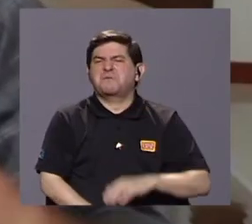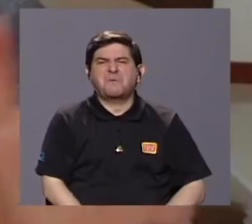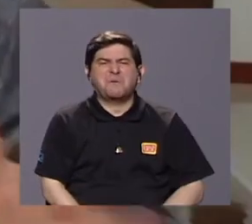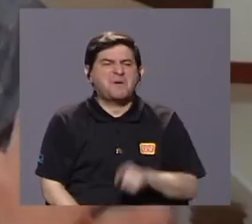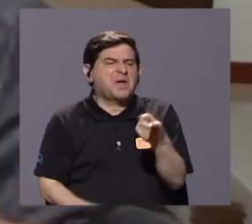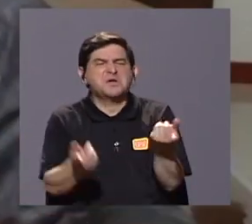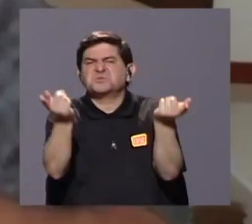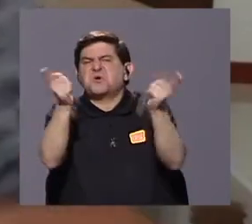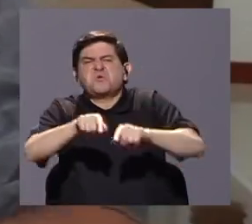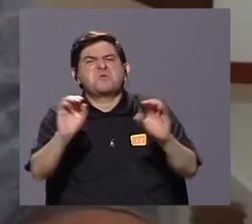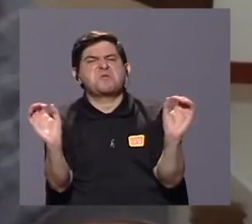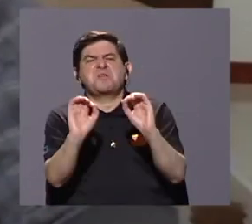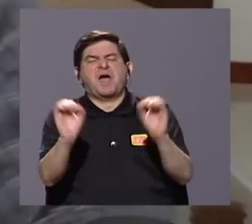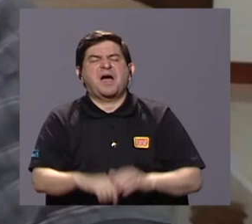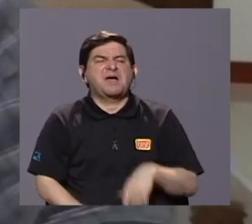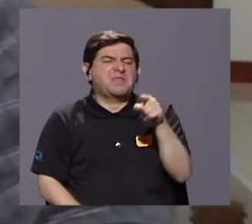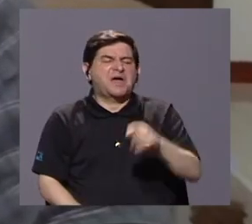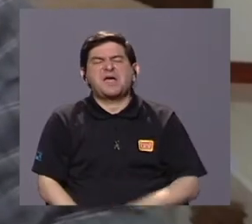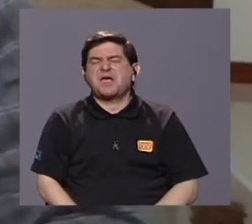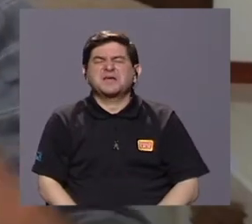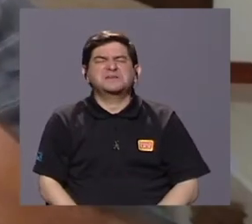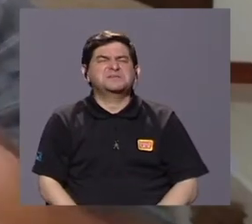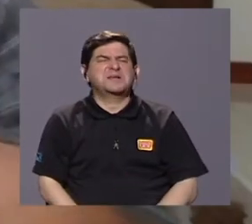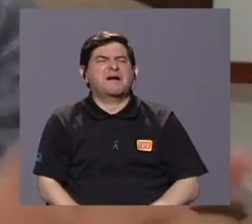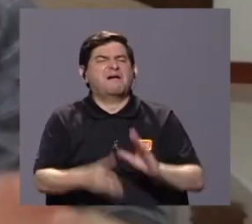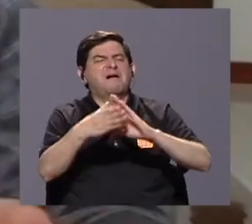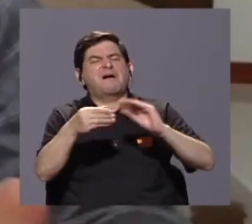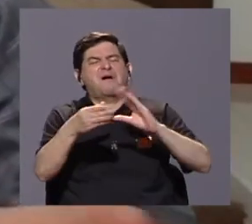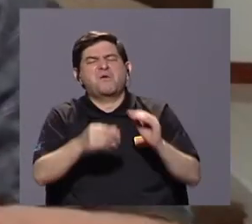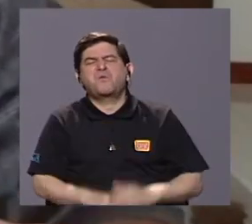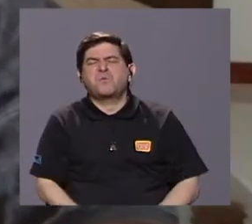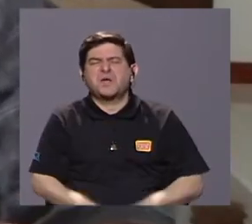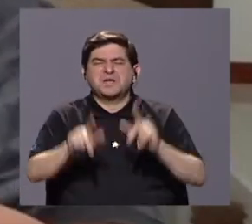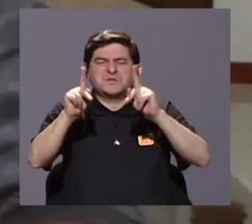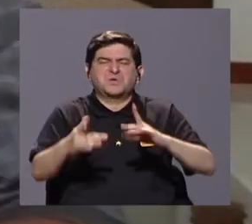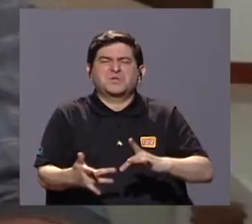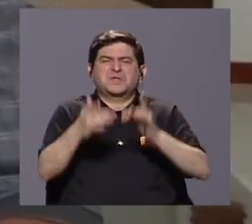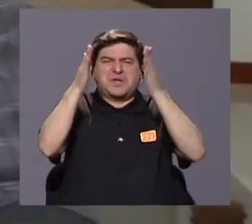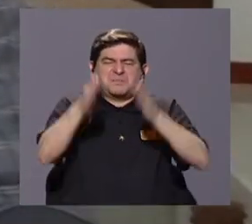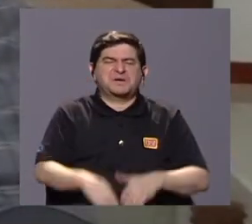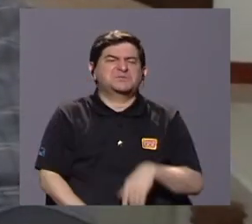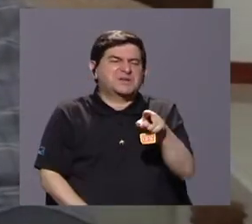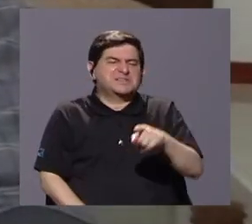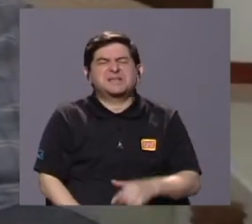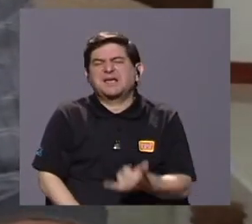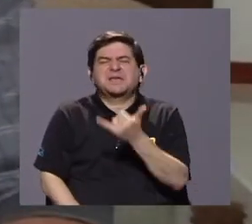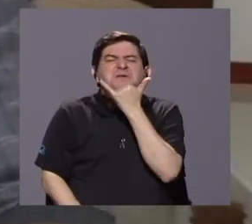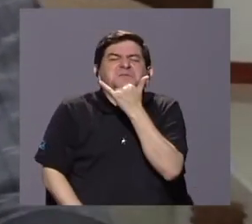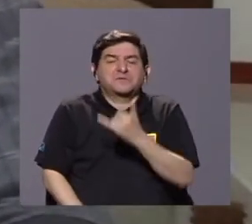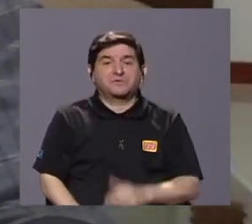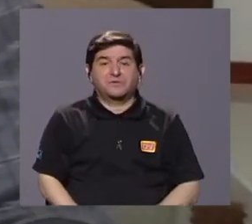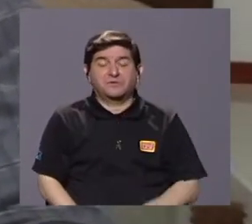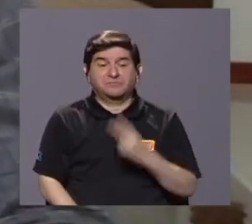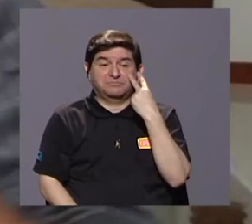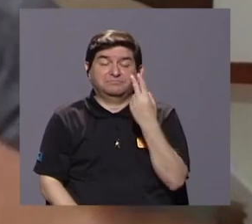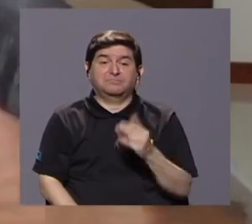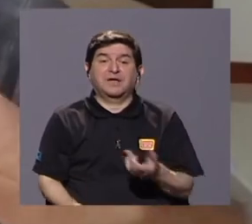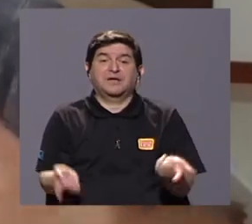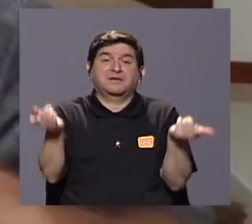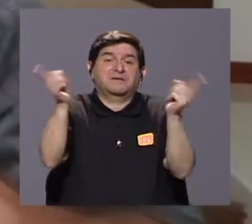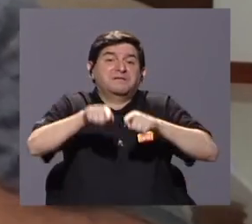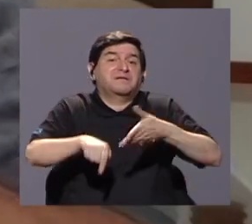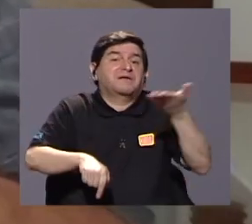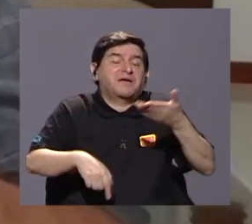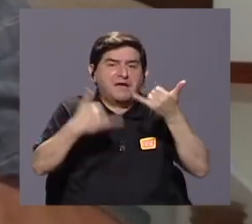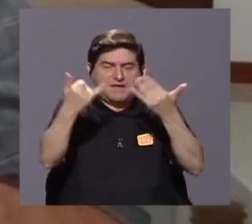eso no va a pasar, esos son inventos de epidemiólogos que de por sí siempre pifian. Bueno, vamos a ver qué ocurre. De todos modos,